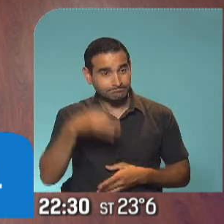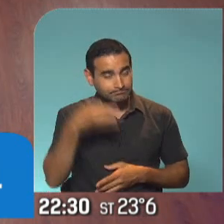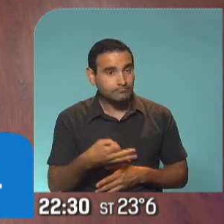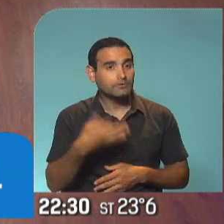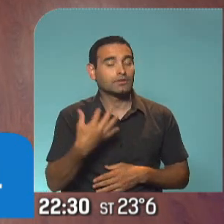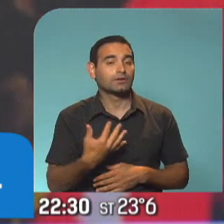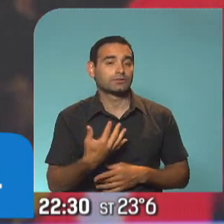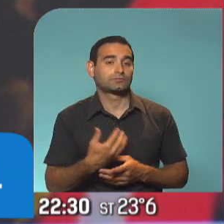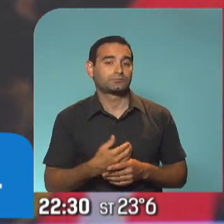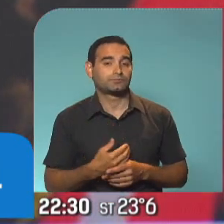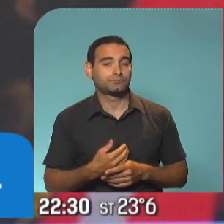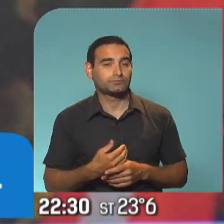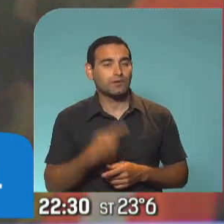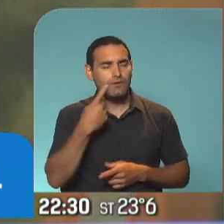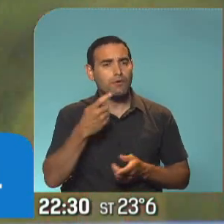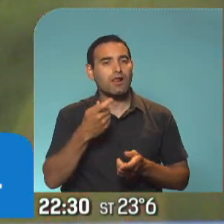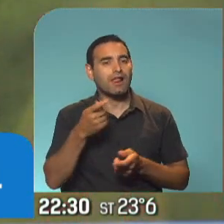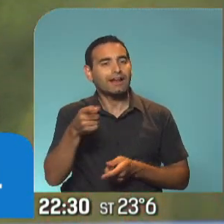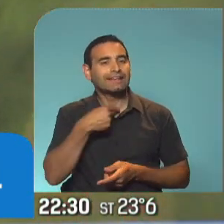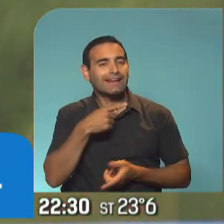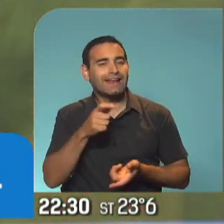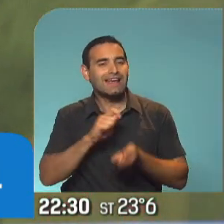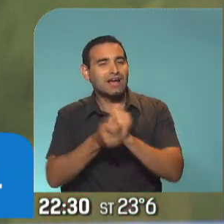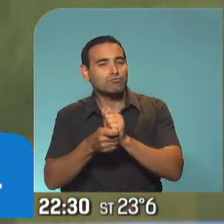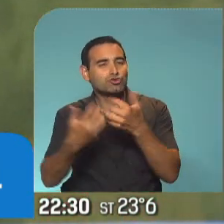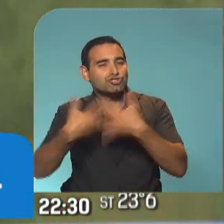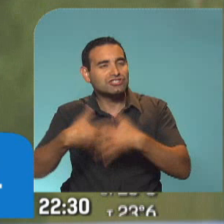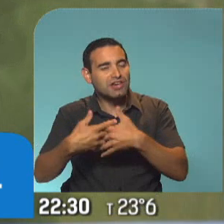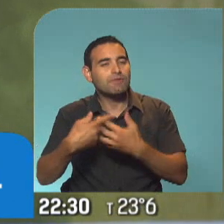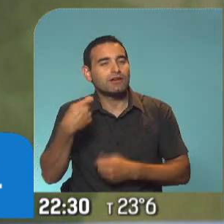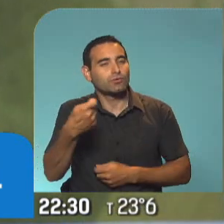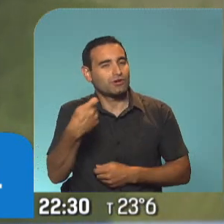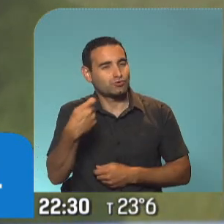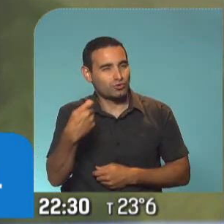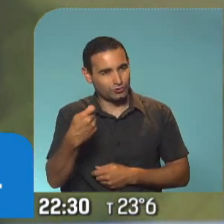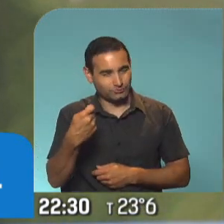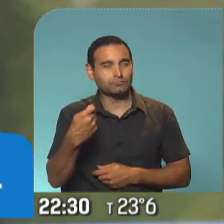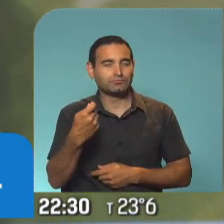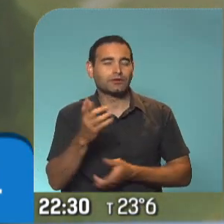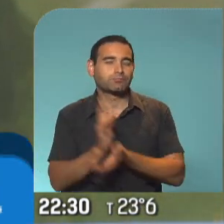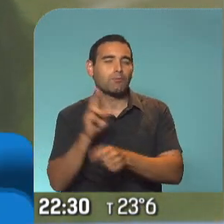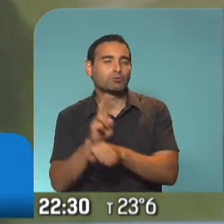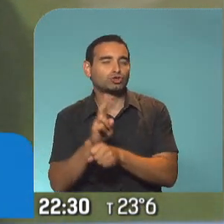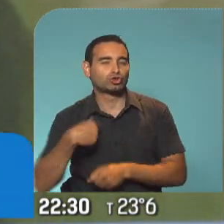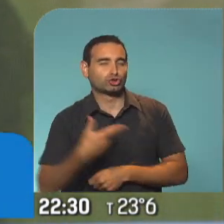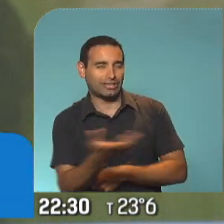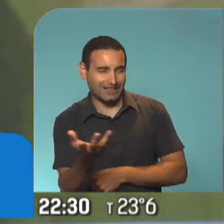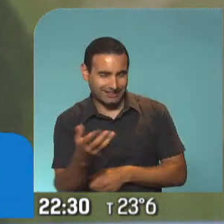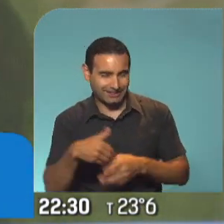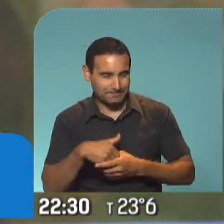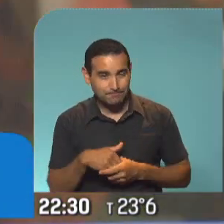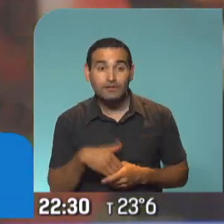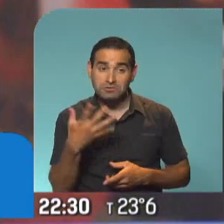en términos de reforma de lo que se llama el sistema de protección social en Francia, que está intentando llevar adelante,